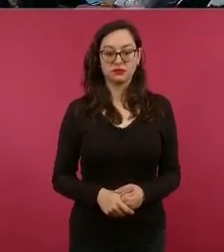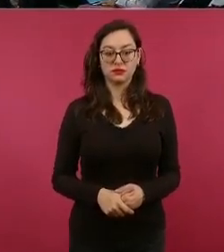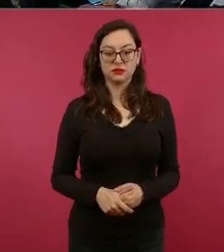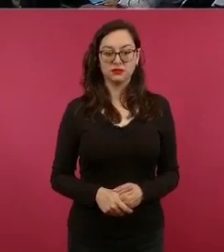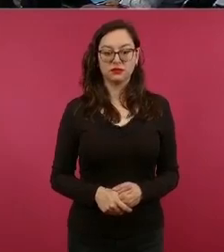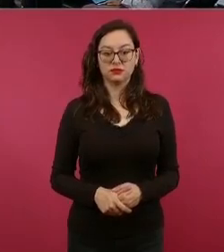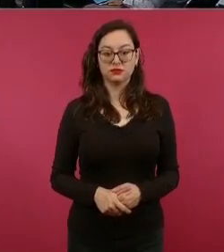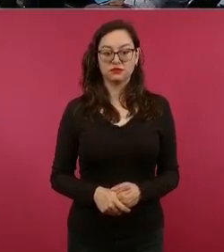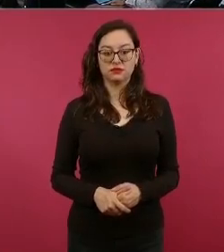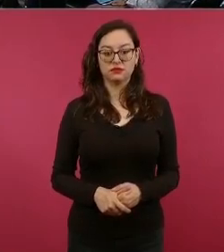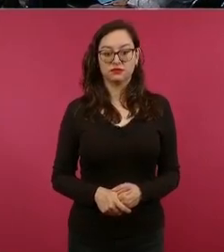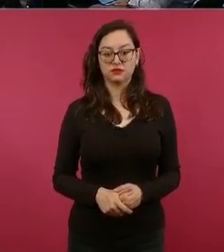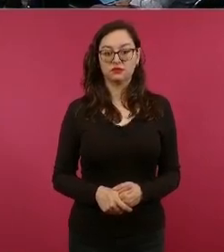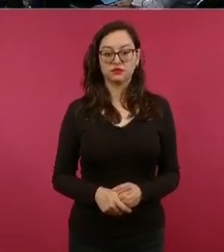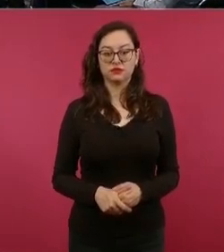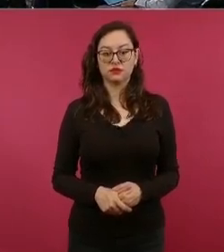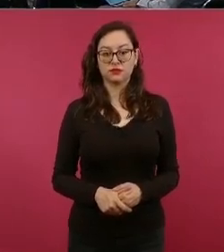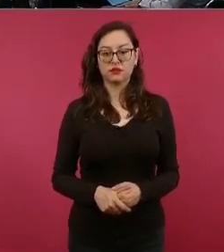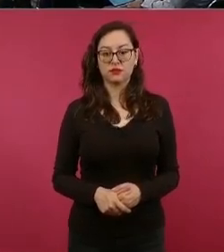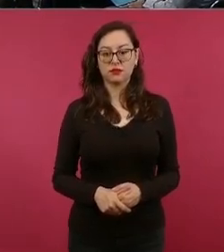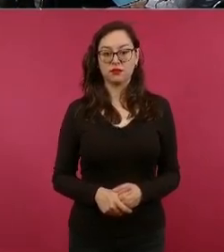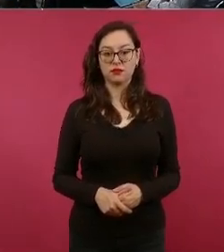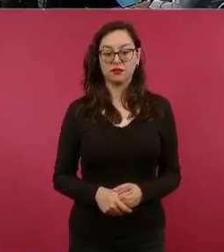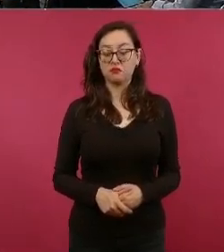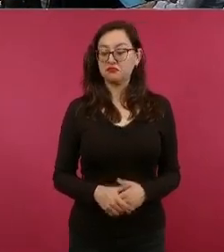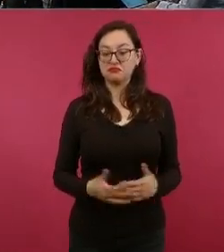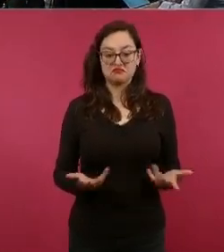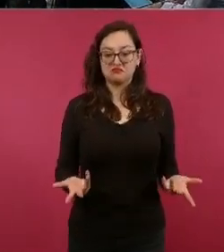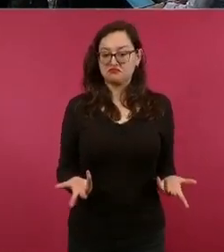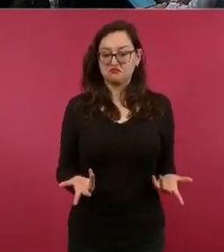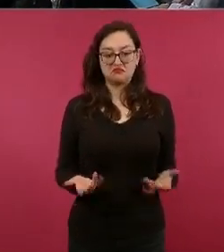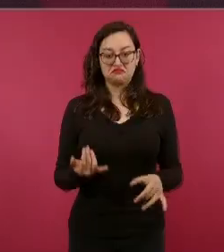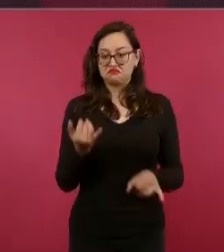Porque no tengo más información. Me dijeron